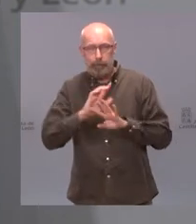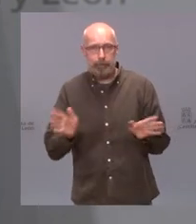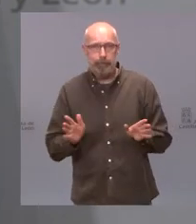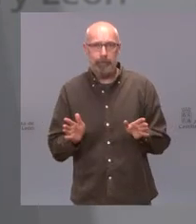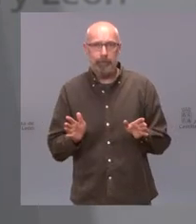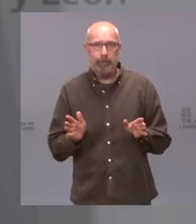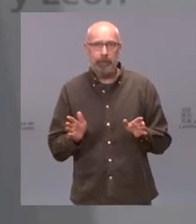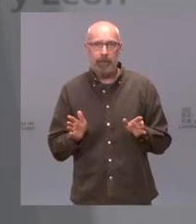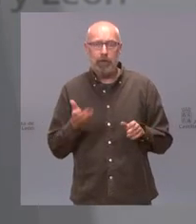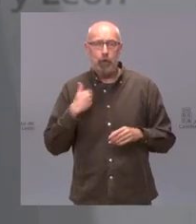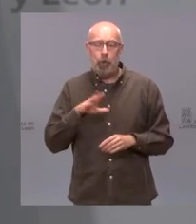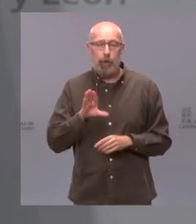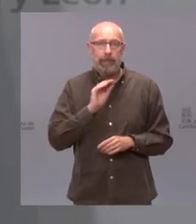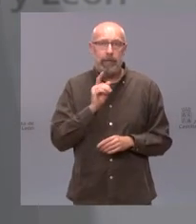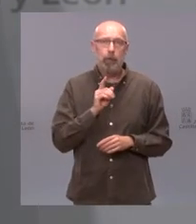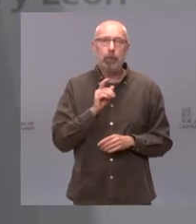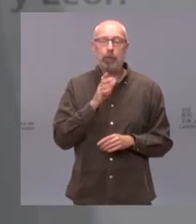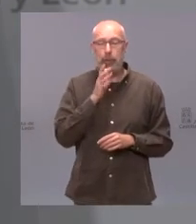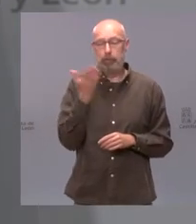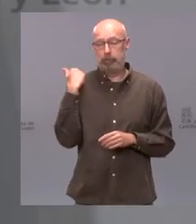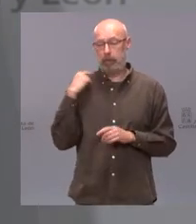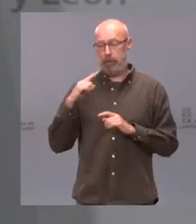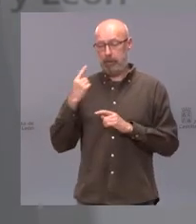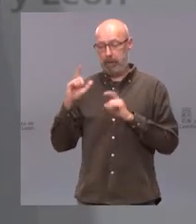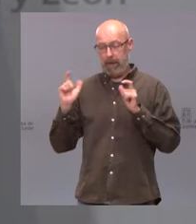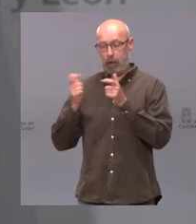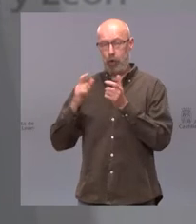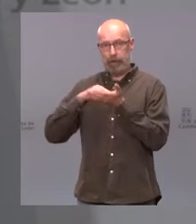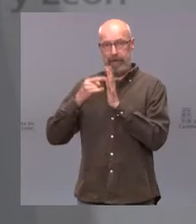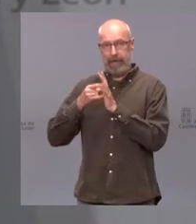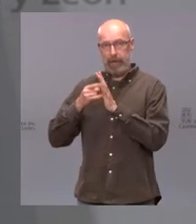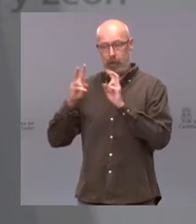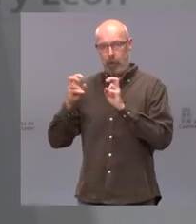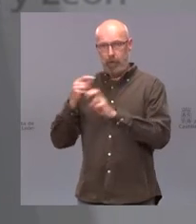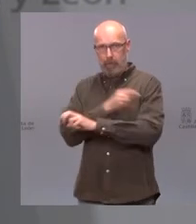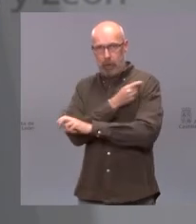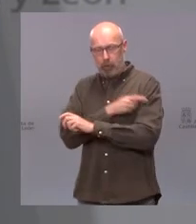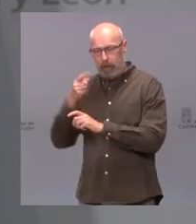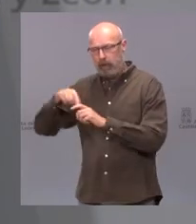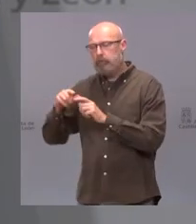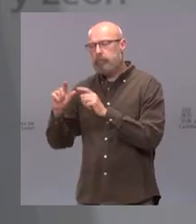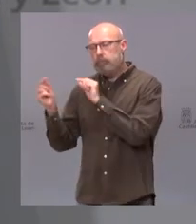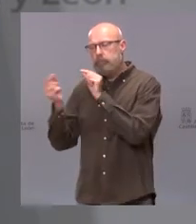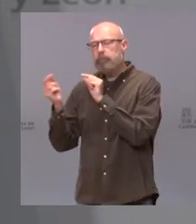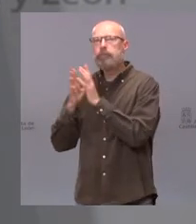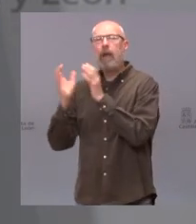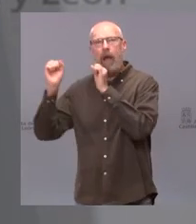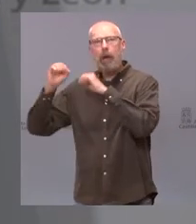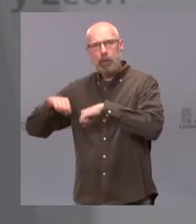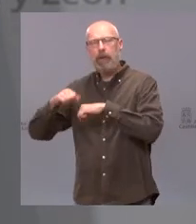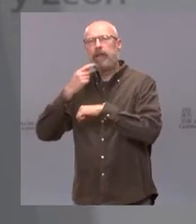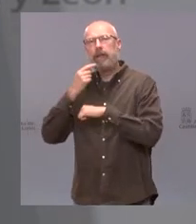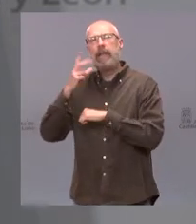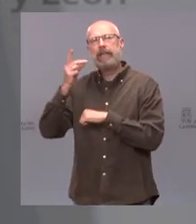de la primera reunión de los técnicos en vacunación, en la cual se aprueba utilizar la segunda dosis